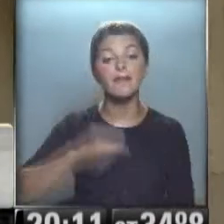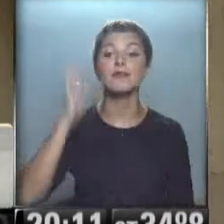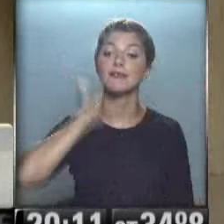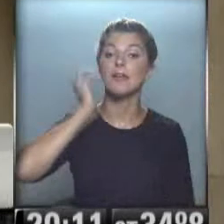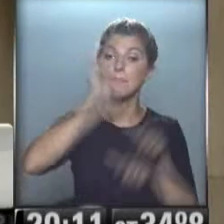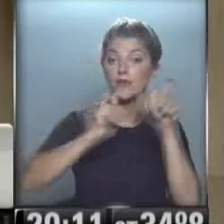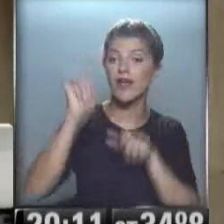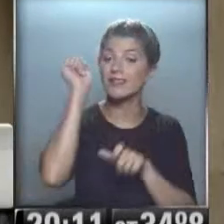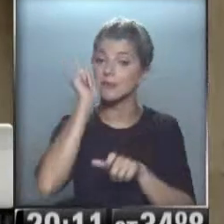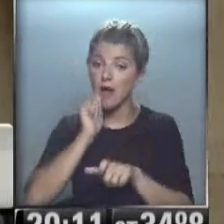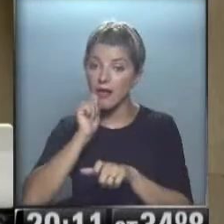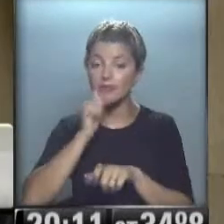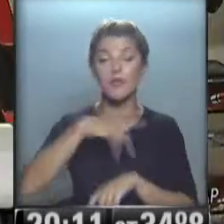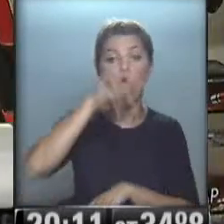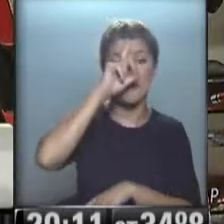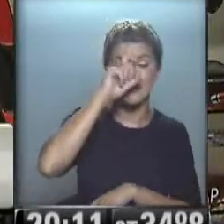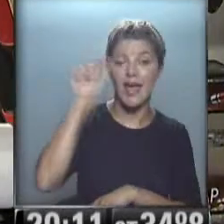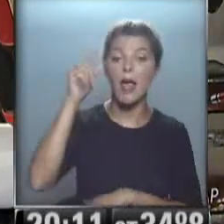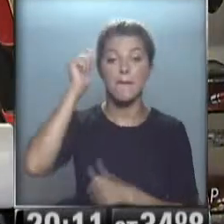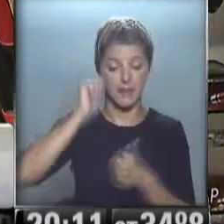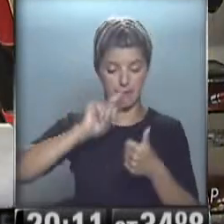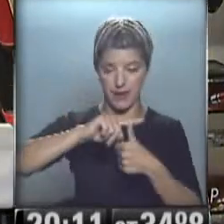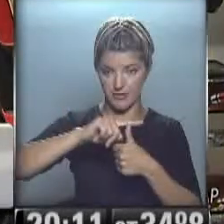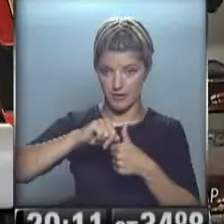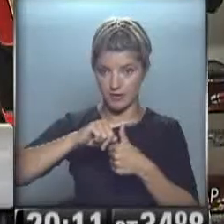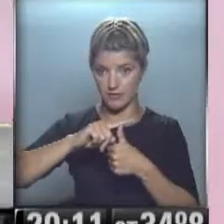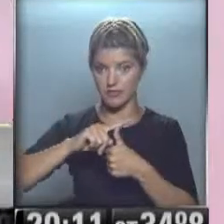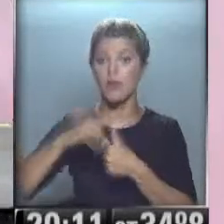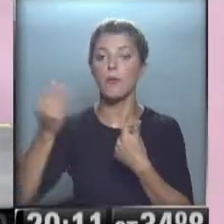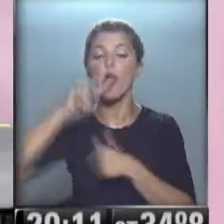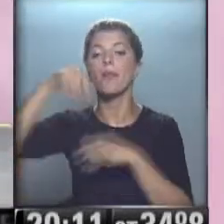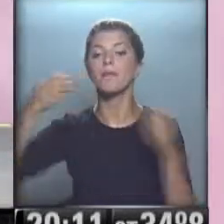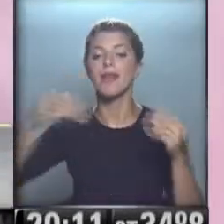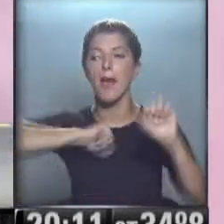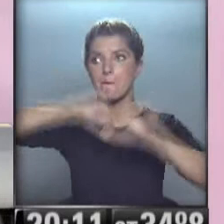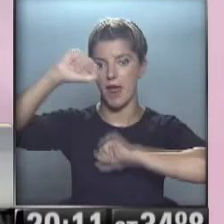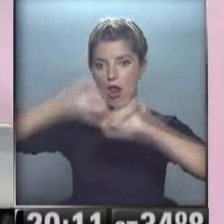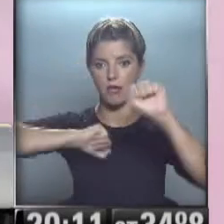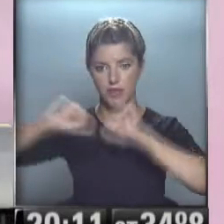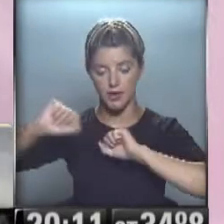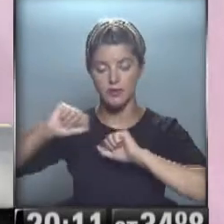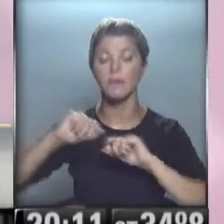ser atendidas en los hospitales de Mar del Plata por la manipulación de artefactos pirotécnicos. En